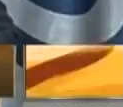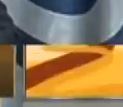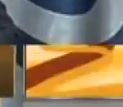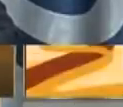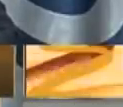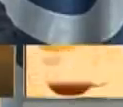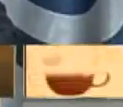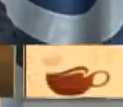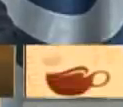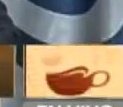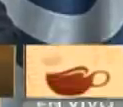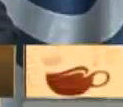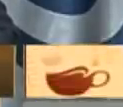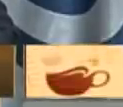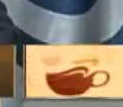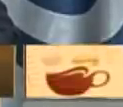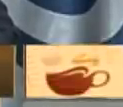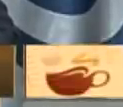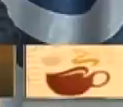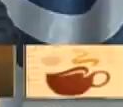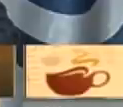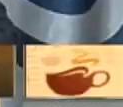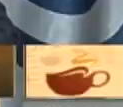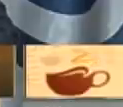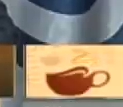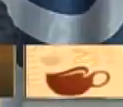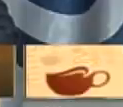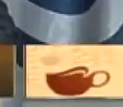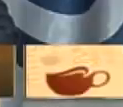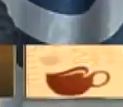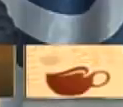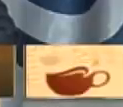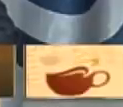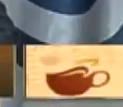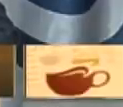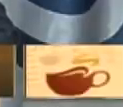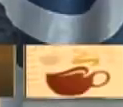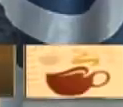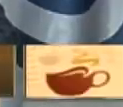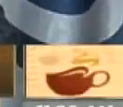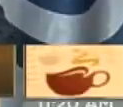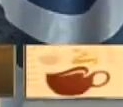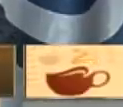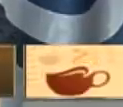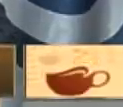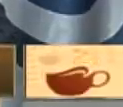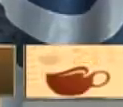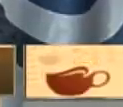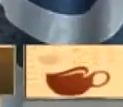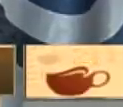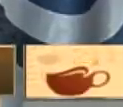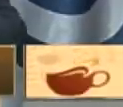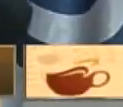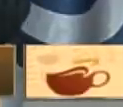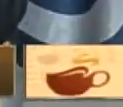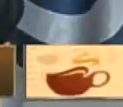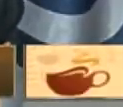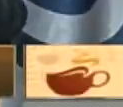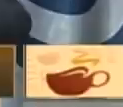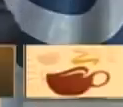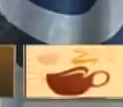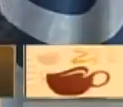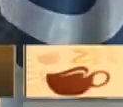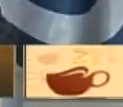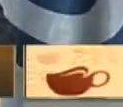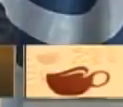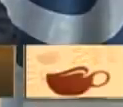quienes luchamos de manera permanente para que la vigencia de los derechos humanos sea realidad en Venezuela, más